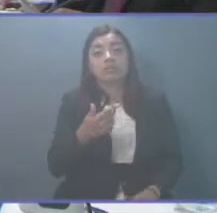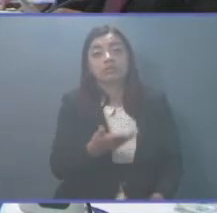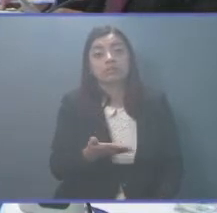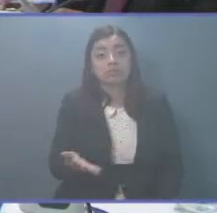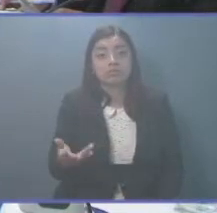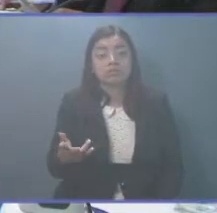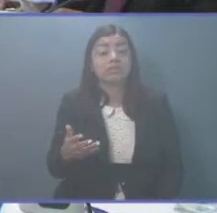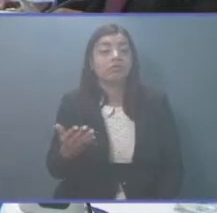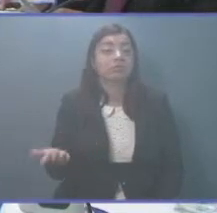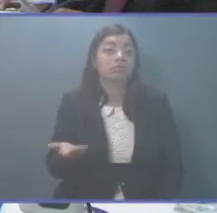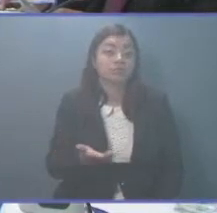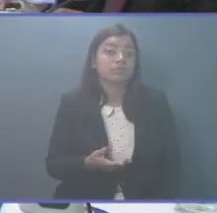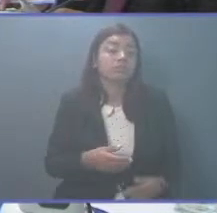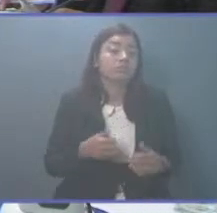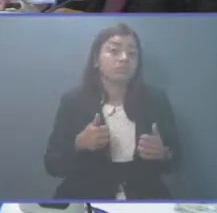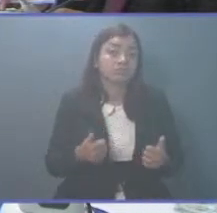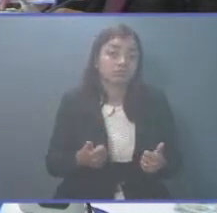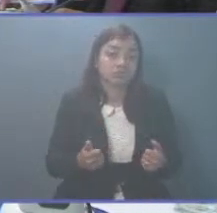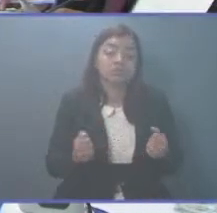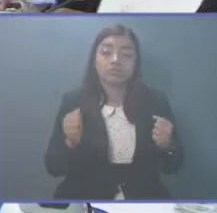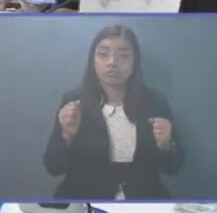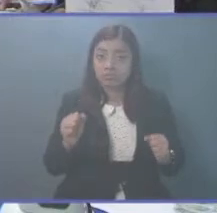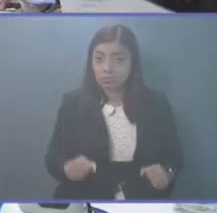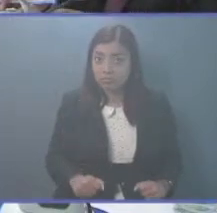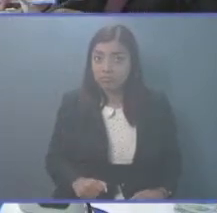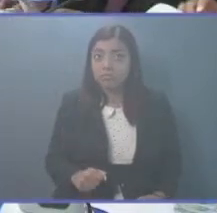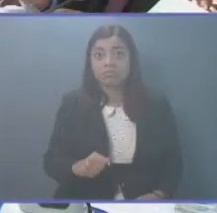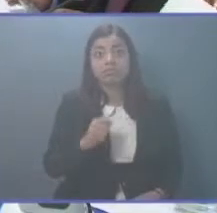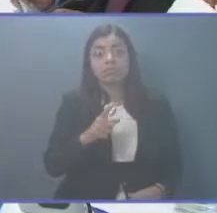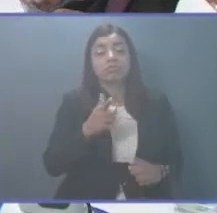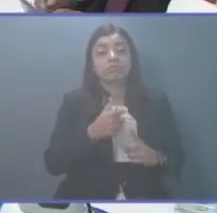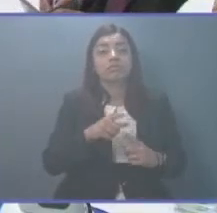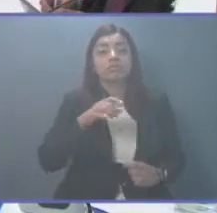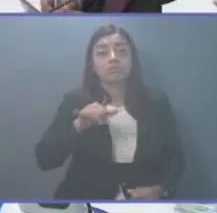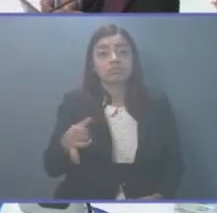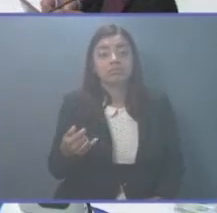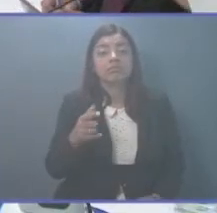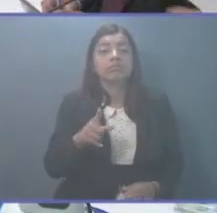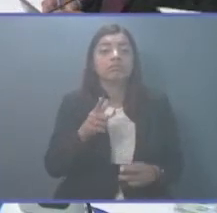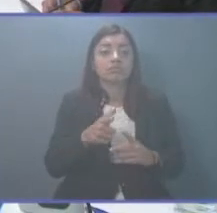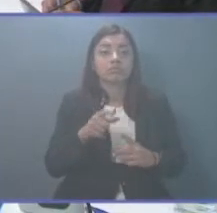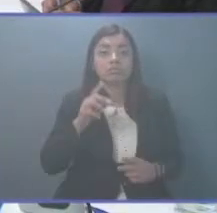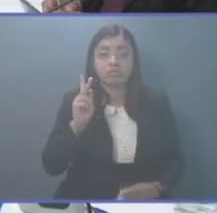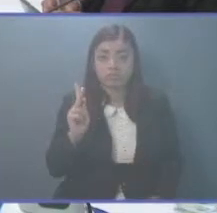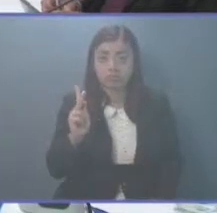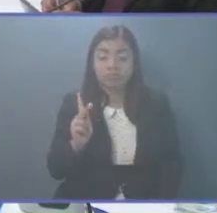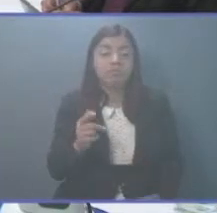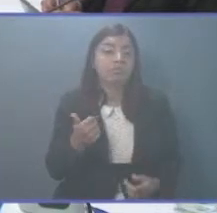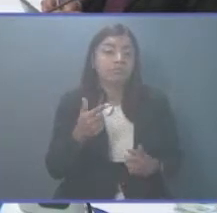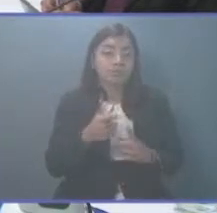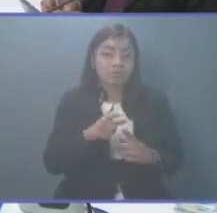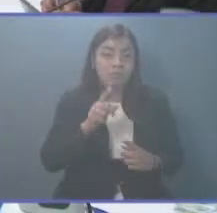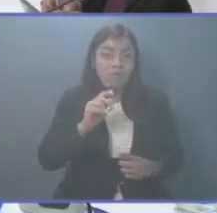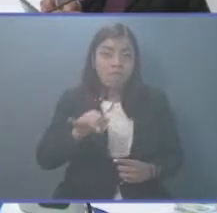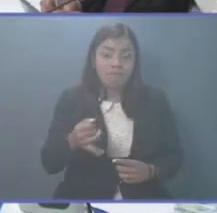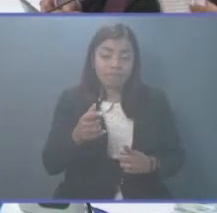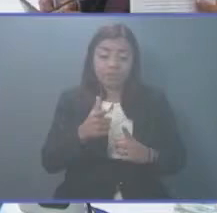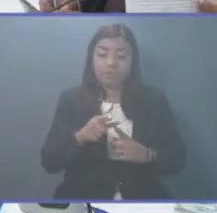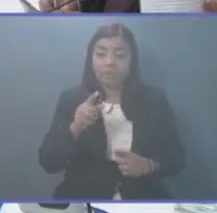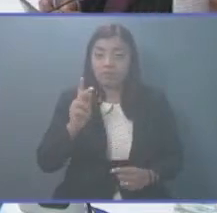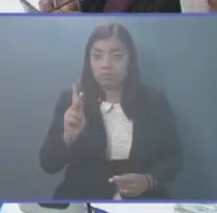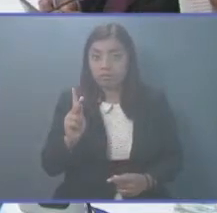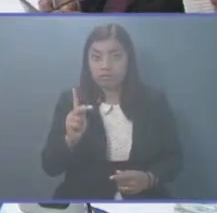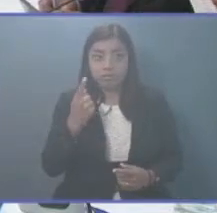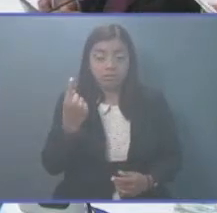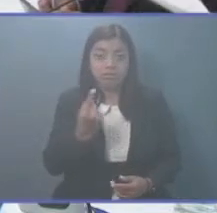parte violenta, ¿no? Bueno, entonces podrían ser dos. Podría ser un J y un K. El J podría ser amenazar, coaccionar